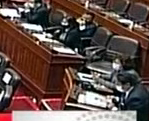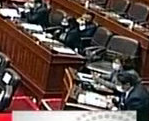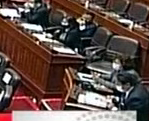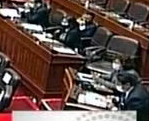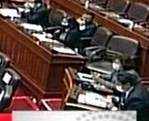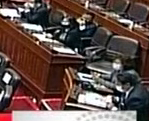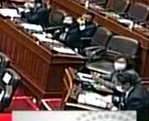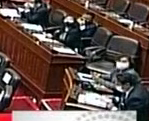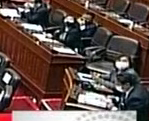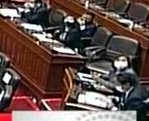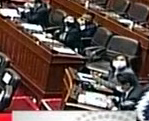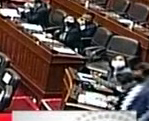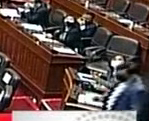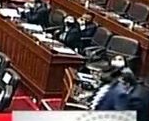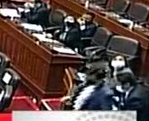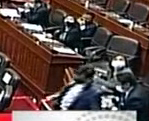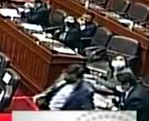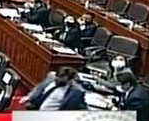Asistencia cerrada.